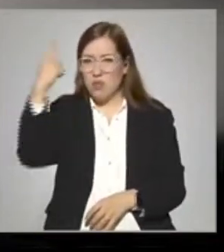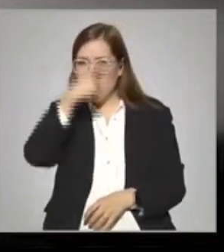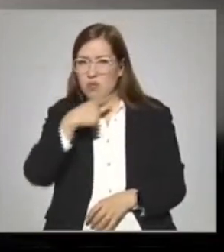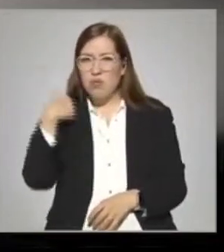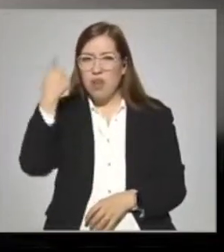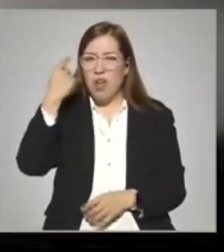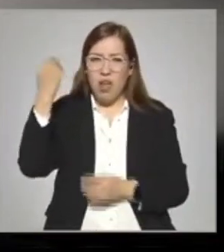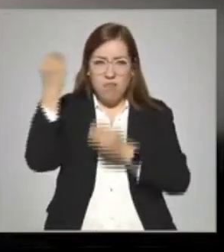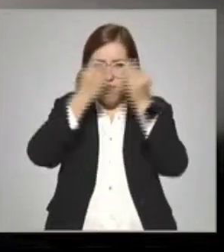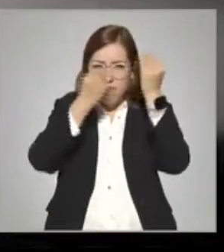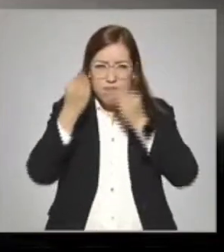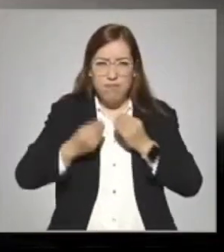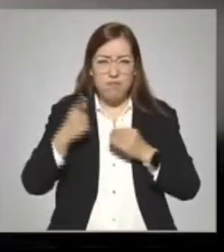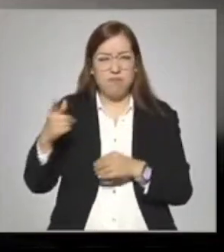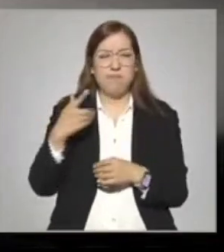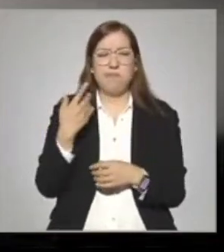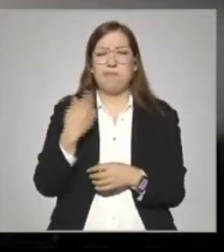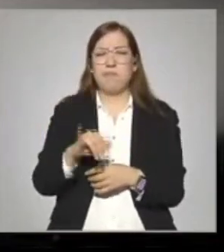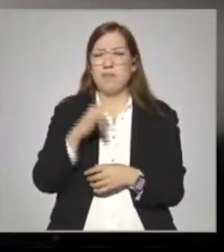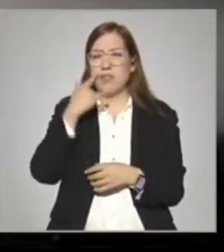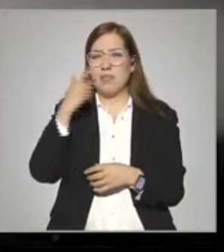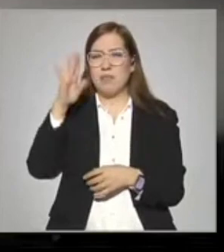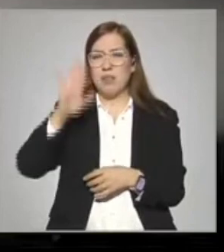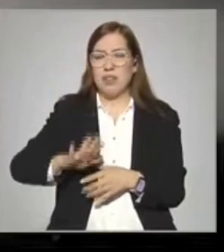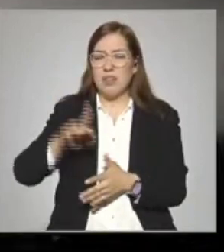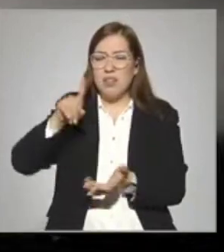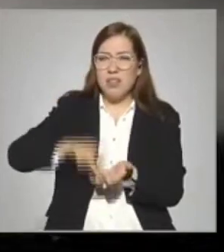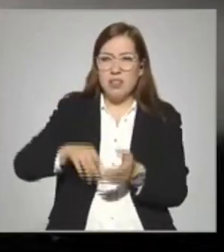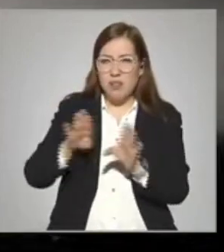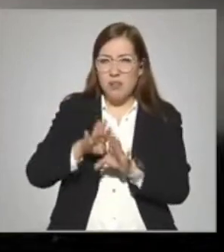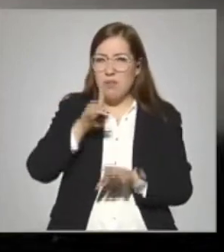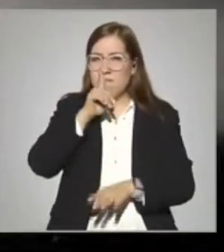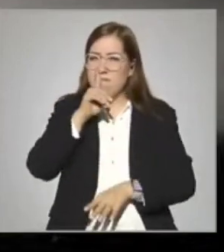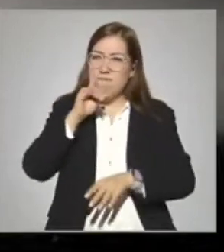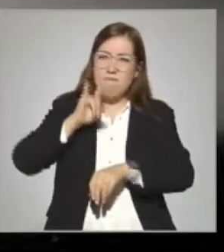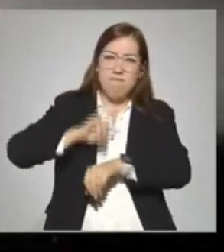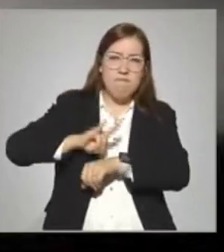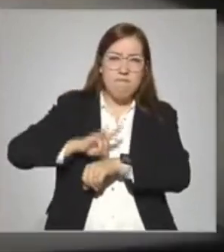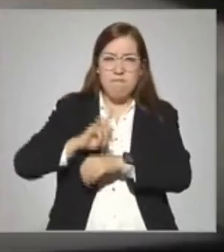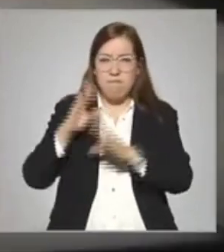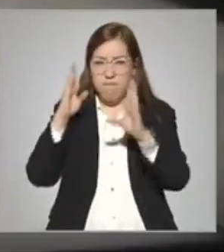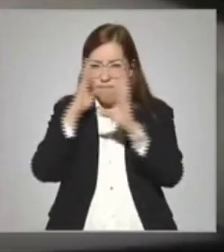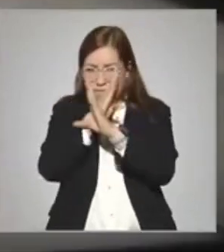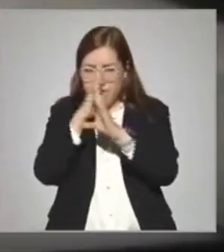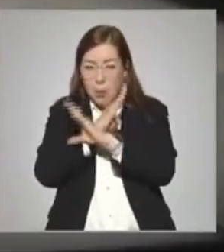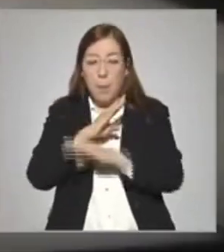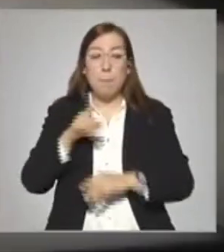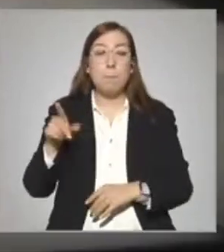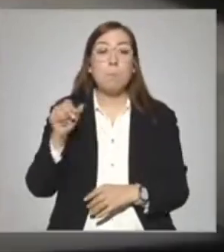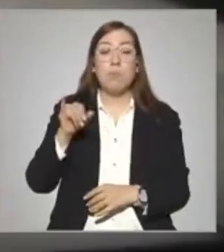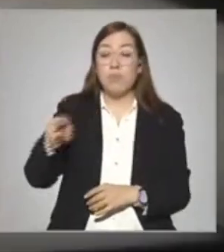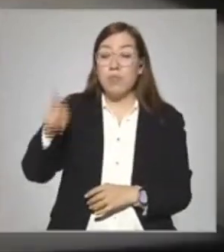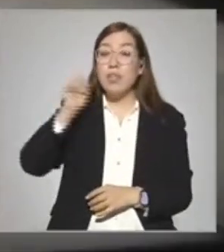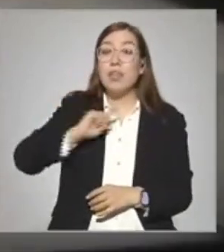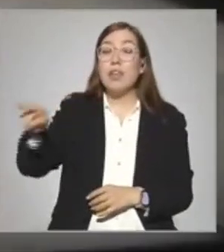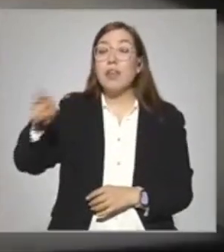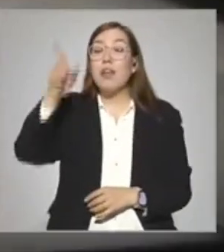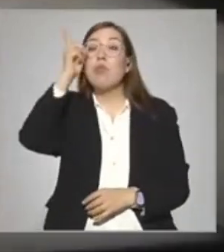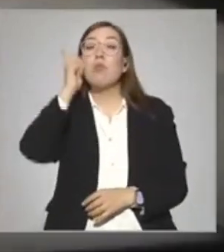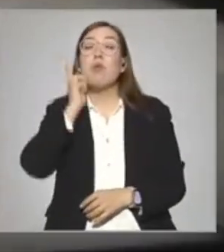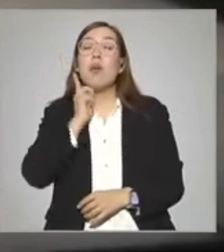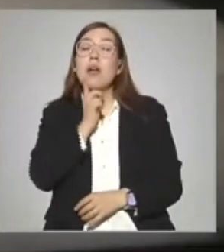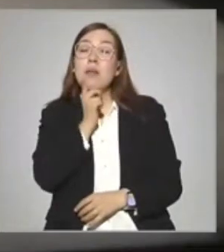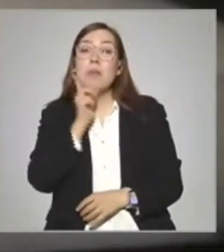me parecieron sospechosas, como si tuvieran algo que ocultar. ¡Sí! ¡Sí! Ella es sonámbula y por